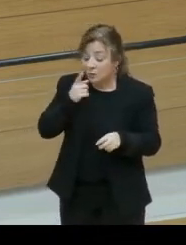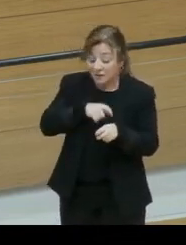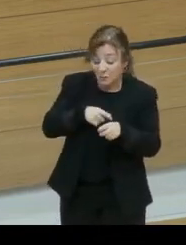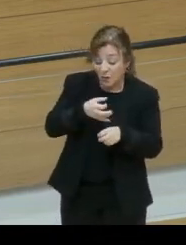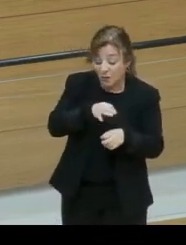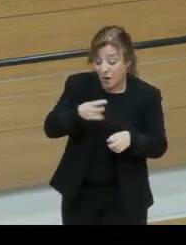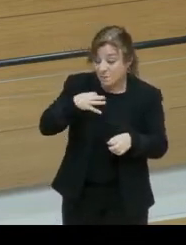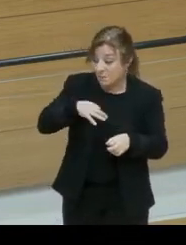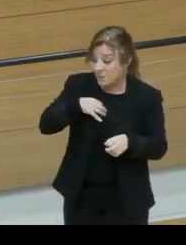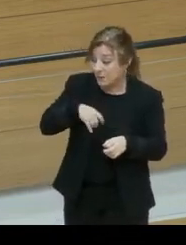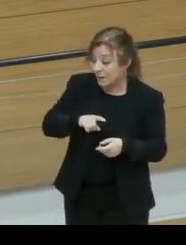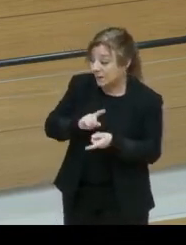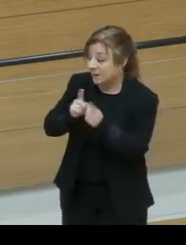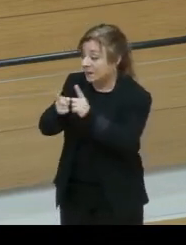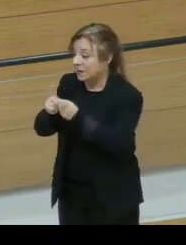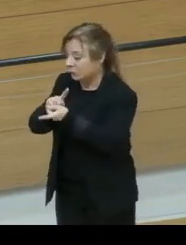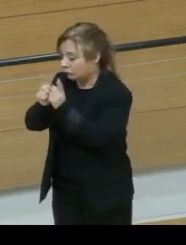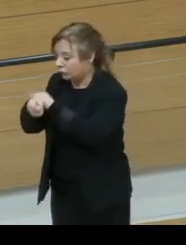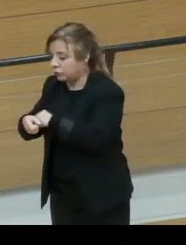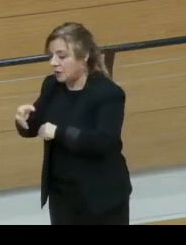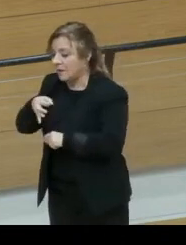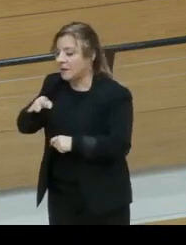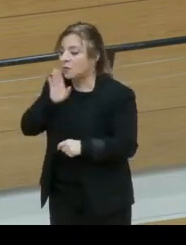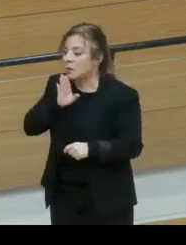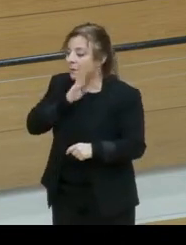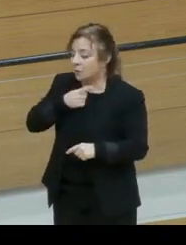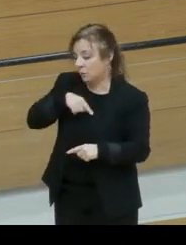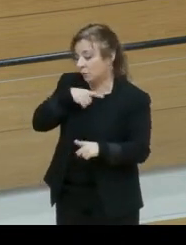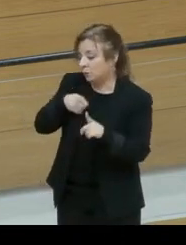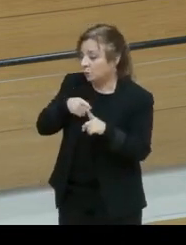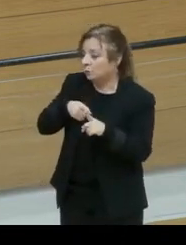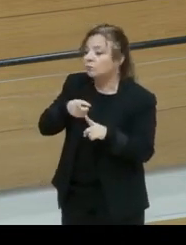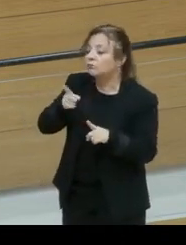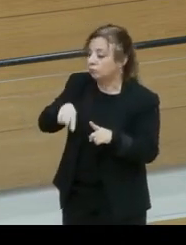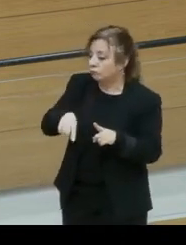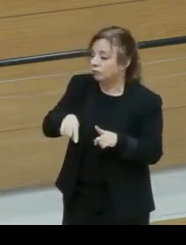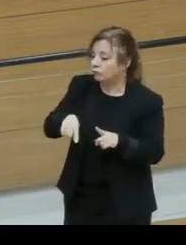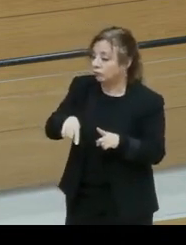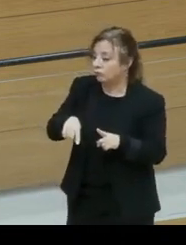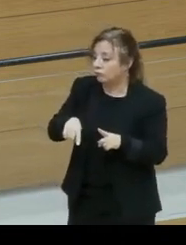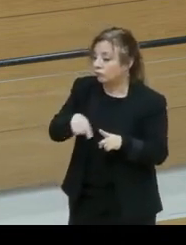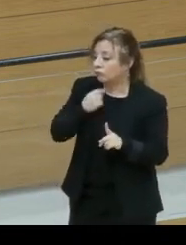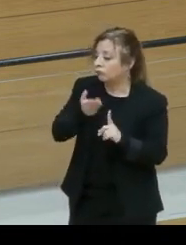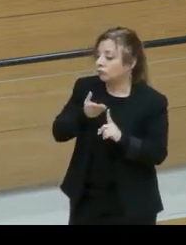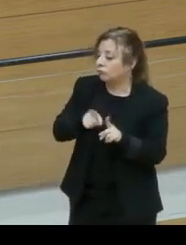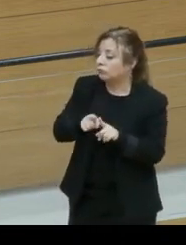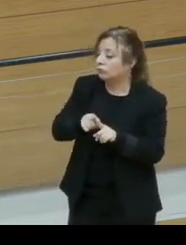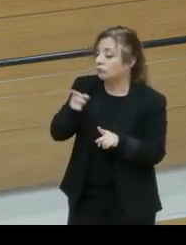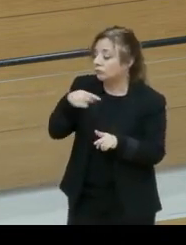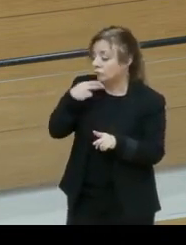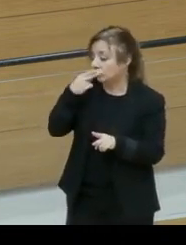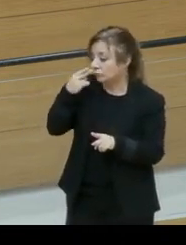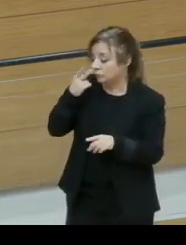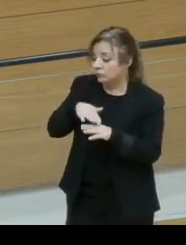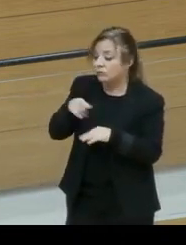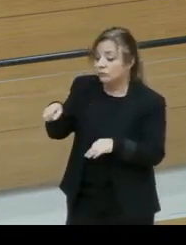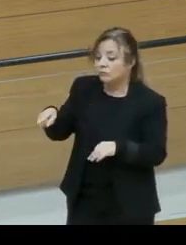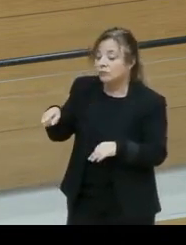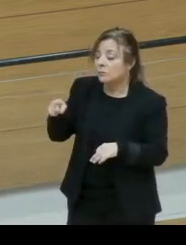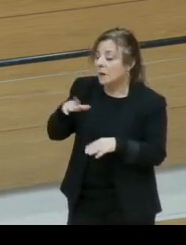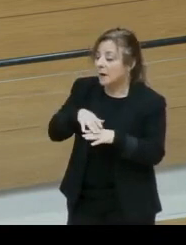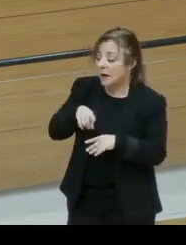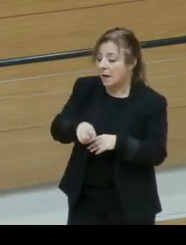de la orina a célula madre y la hemos empleado y hemos visto que también tiene efectos interesantes para el cáncer.